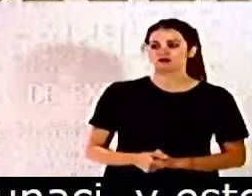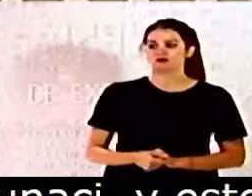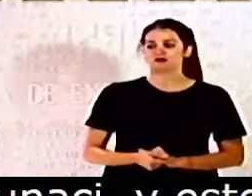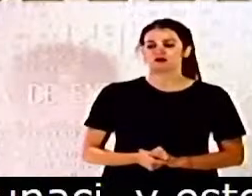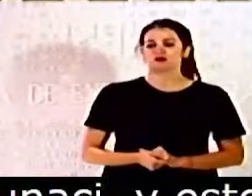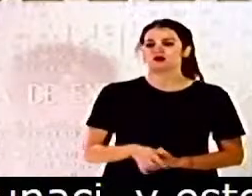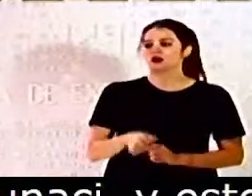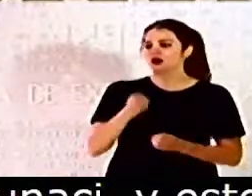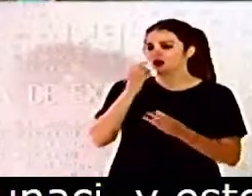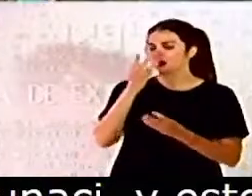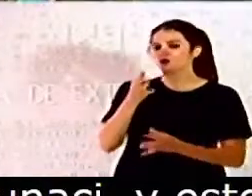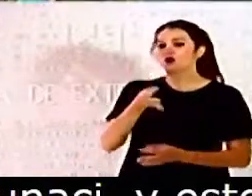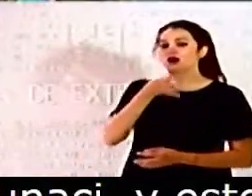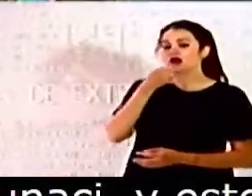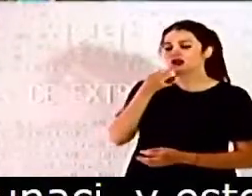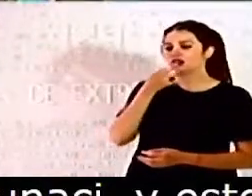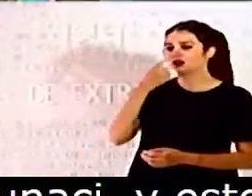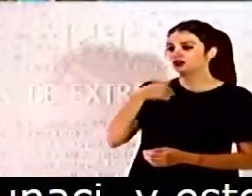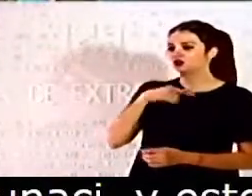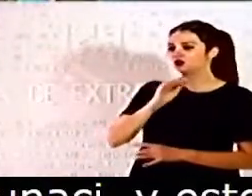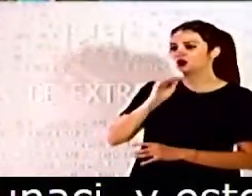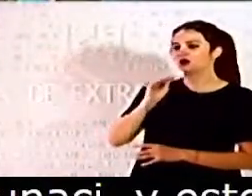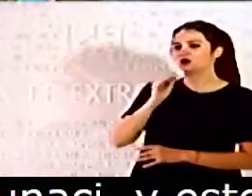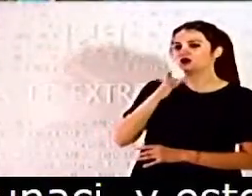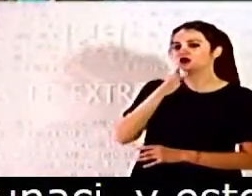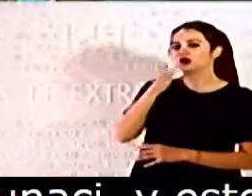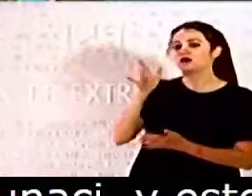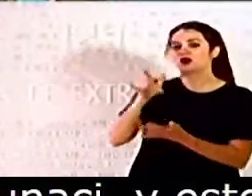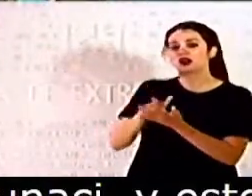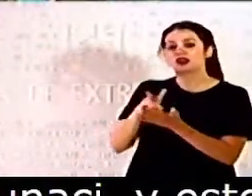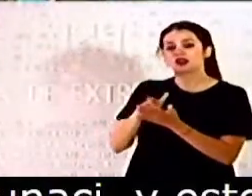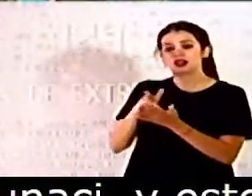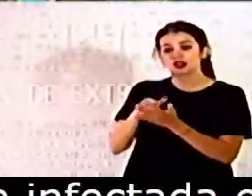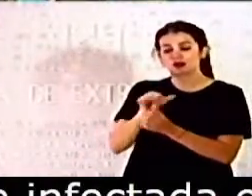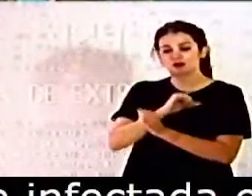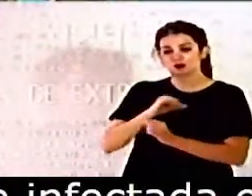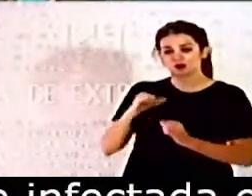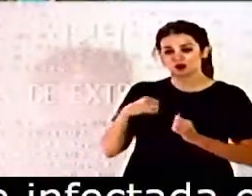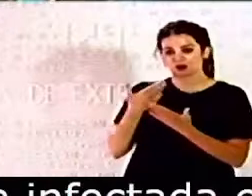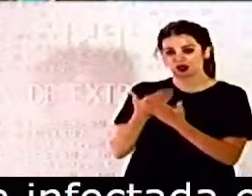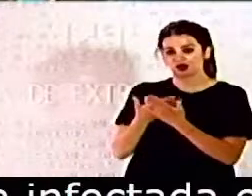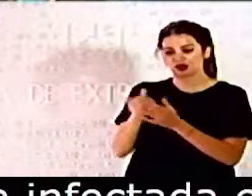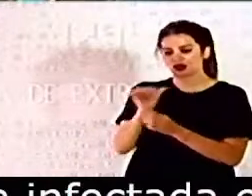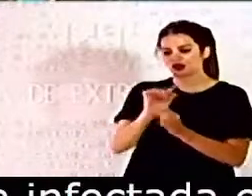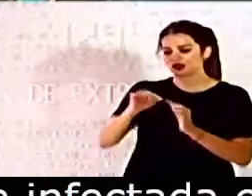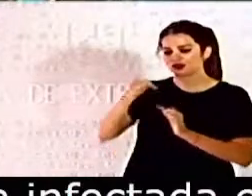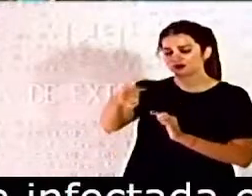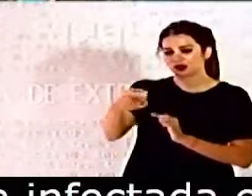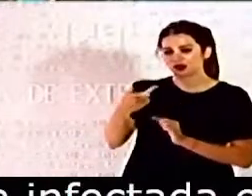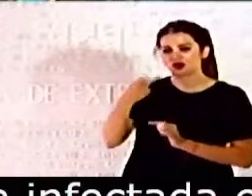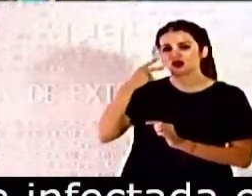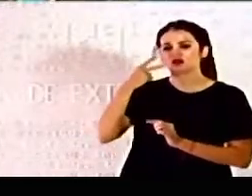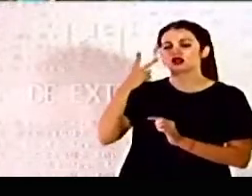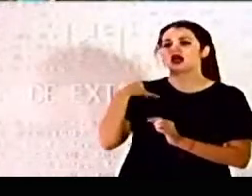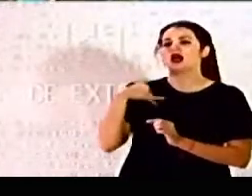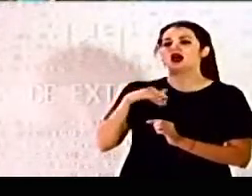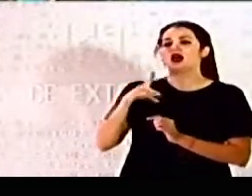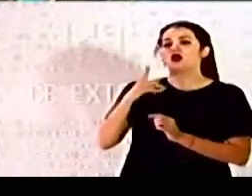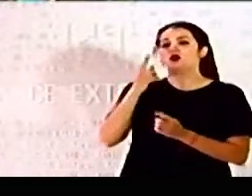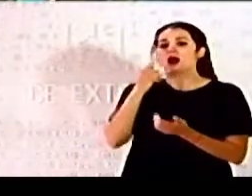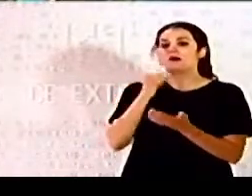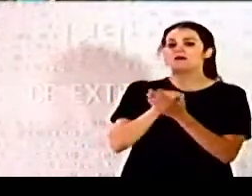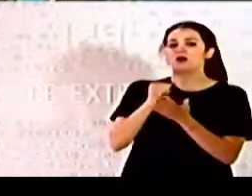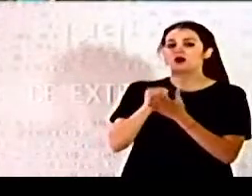Buenas tardes. Yo iba a preguntar por el tema de la autocita que empieza la semana que viene. Sí. La experiencia piloto que se hizo en el área de salud de Mérida